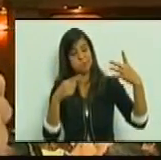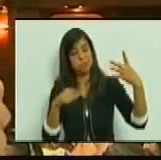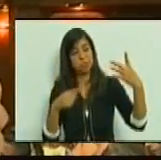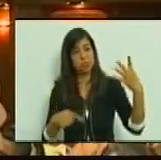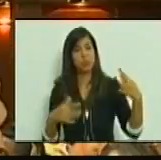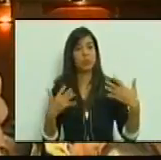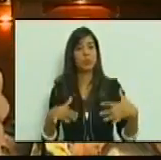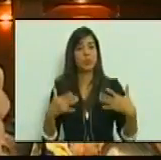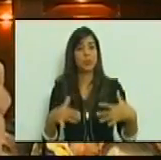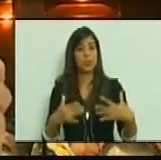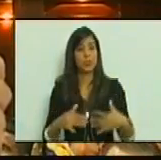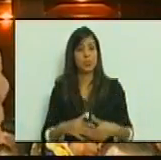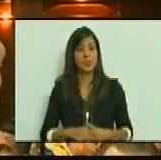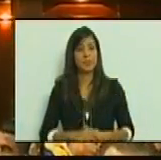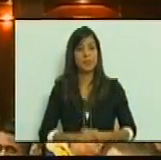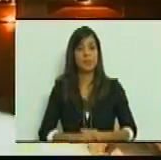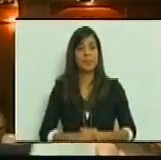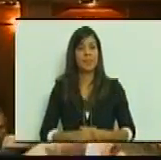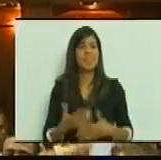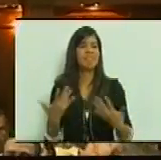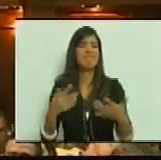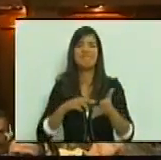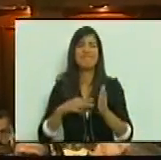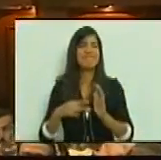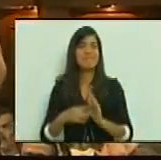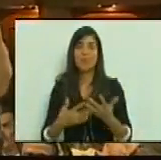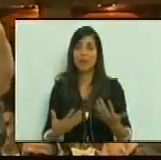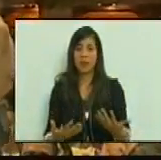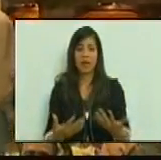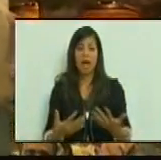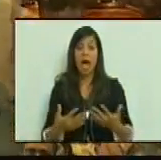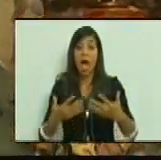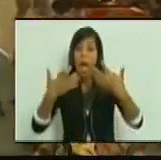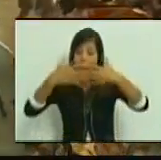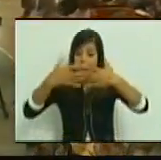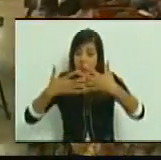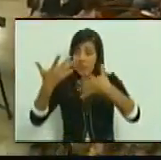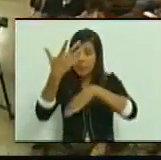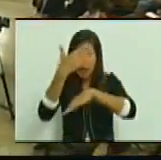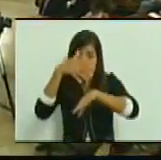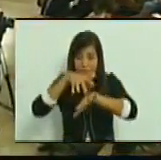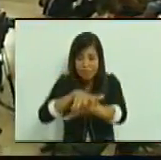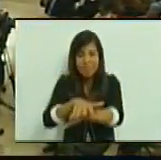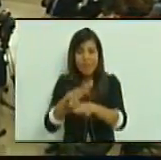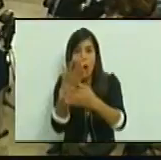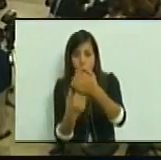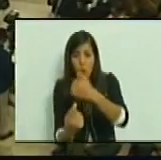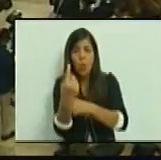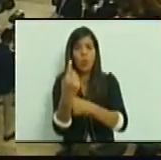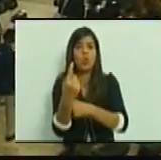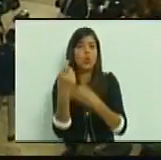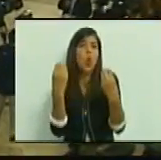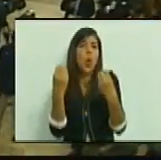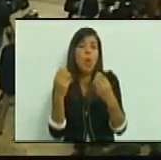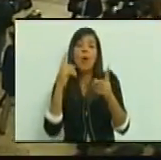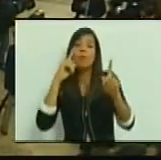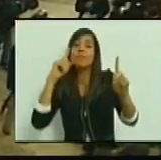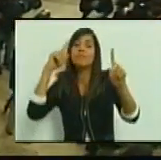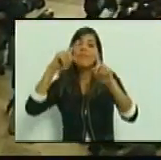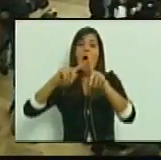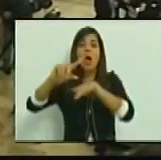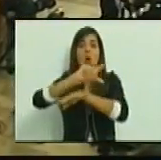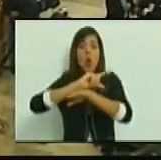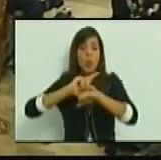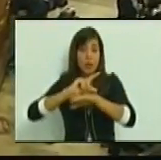presidente, el conglomerado Agrosur se plantea el logro de los fines y objetivos del Estado, que